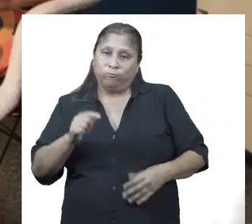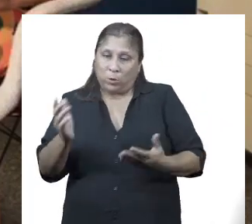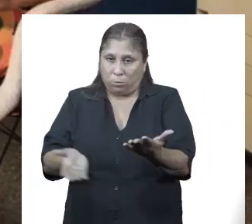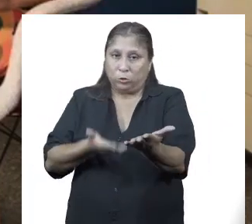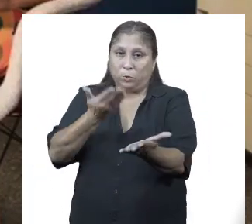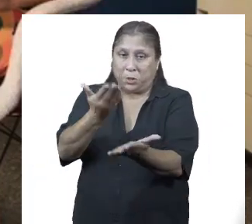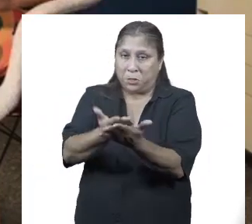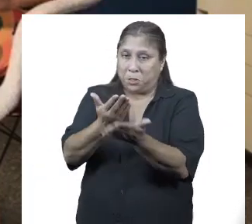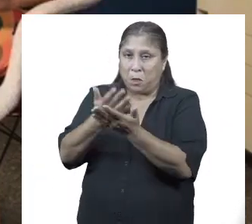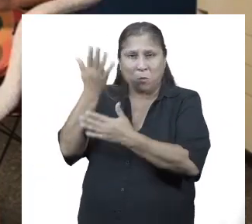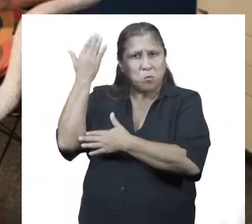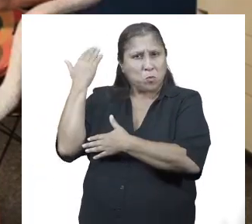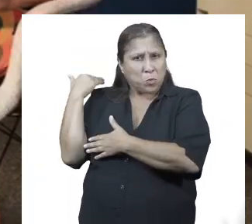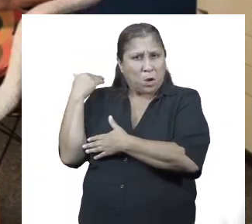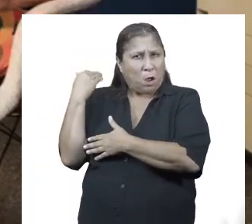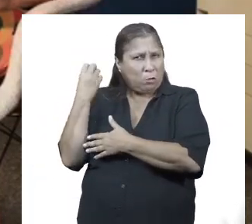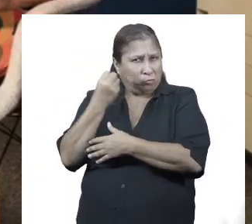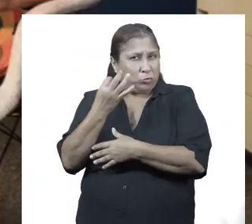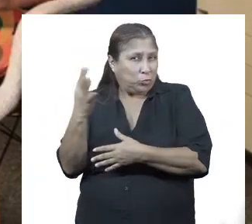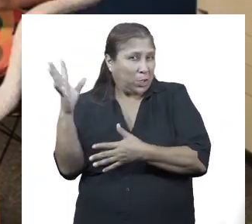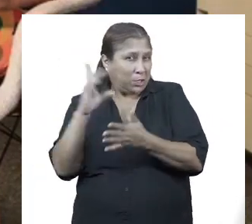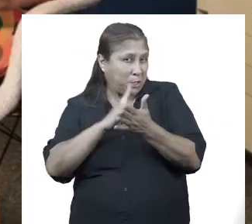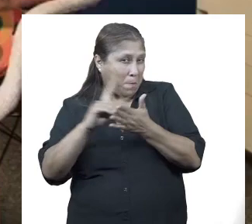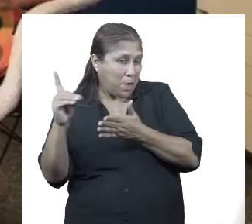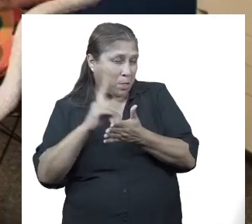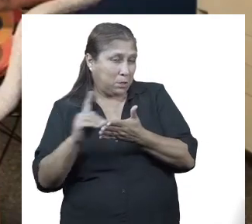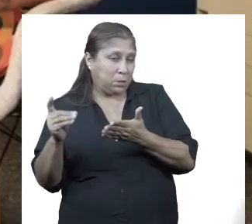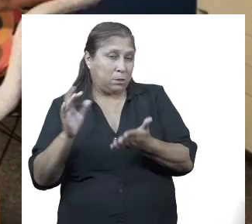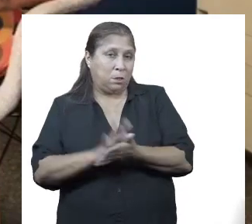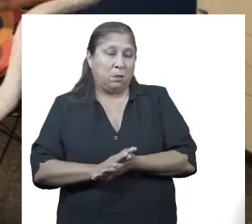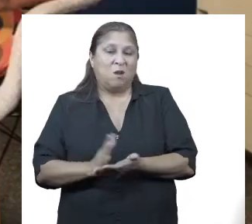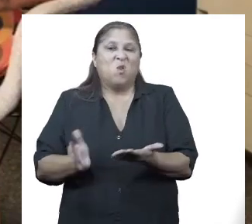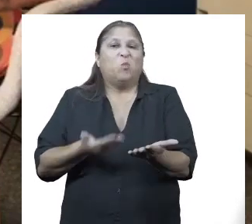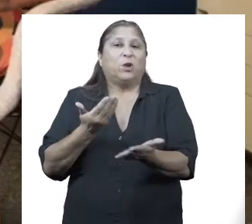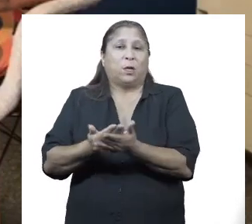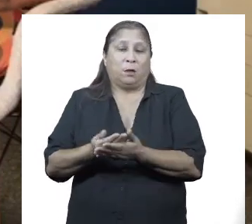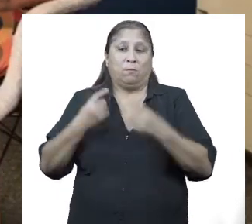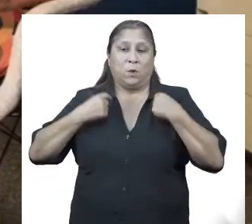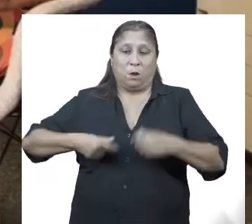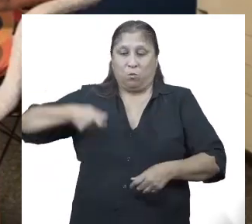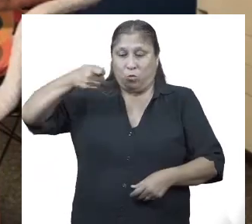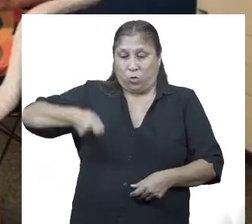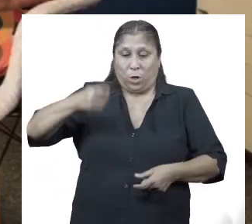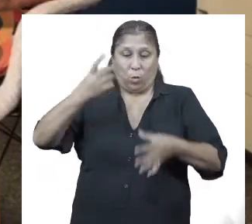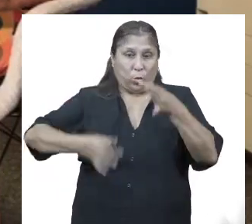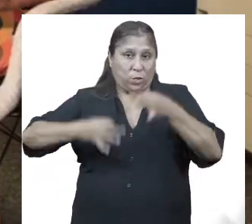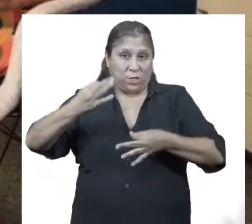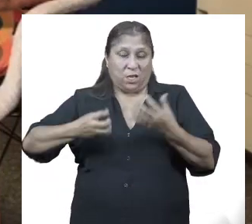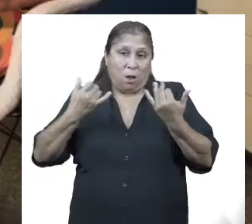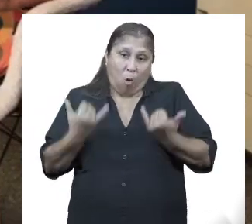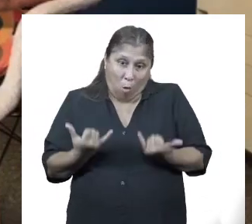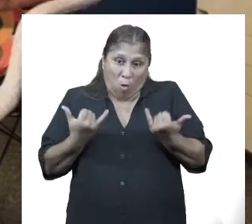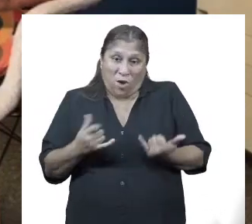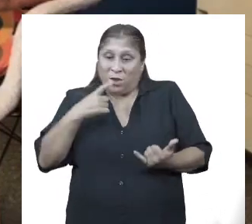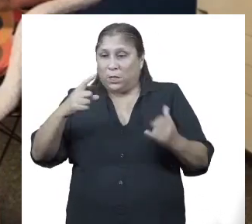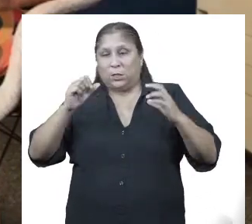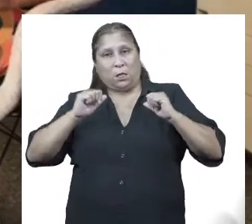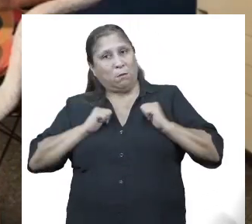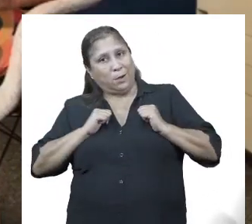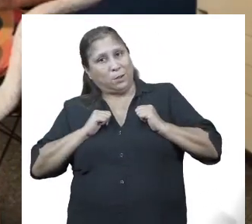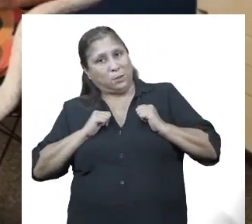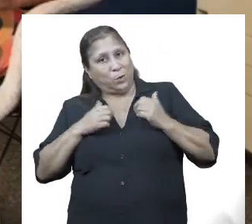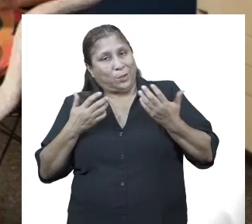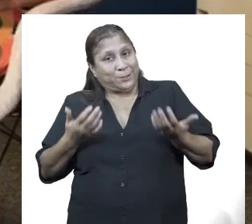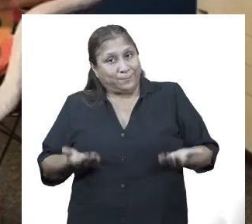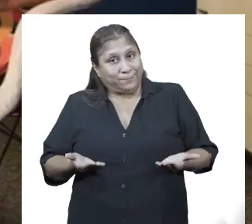hemos presentado ya hace unas semanas. Dado que el Poder Judicial el día de hoy se encuentra de